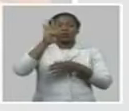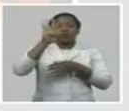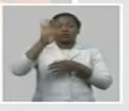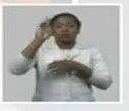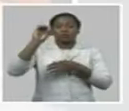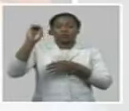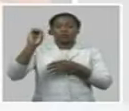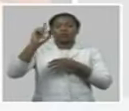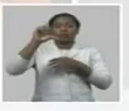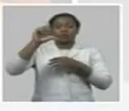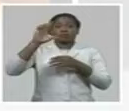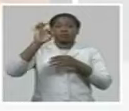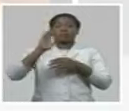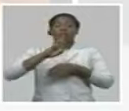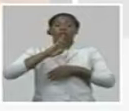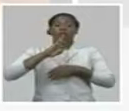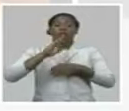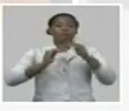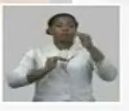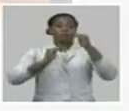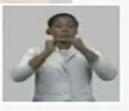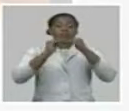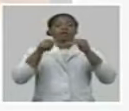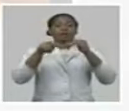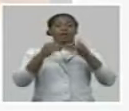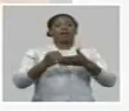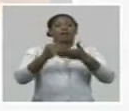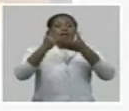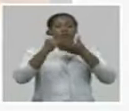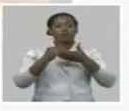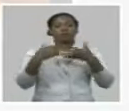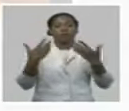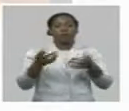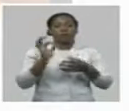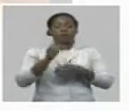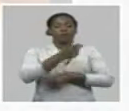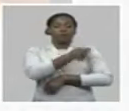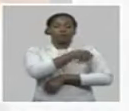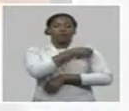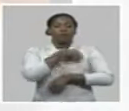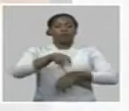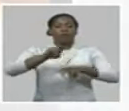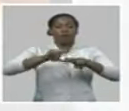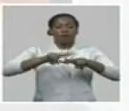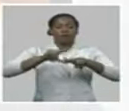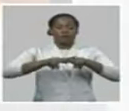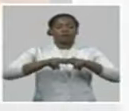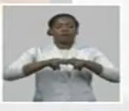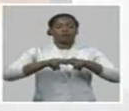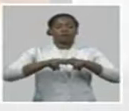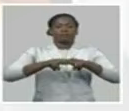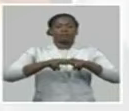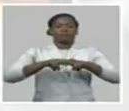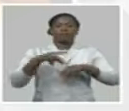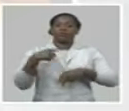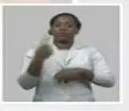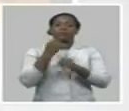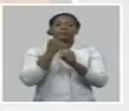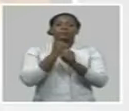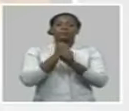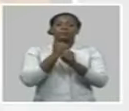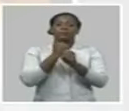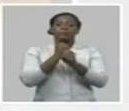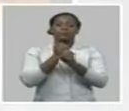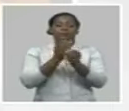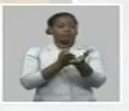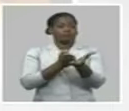y en un segundo aumento gana 700 litros por segundo y esto aliviaría bastante la capital estamos trabajando en poner a punto